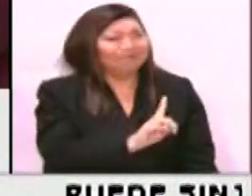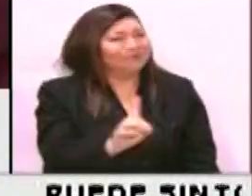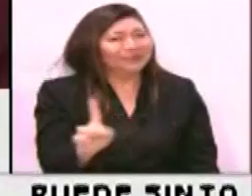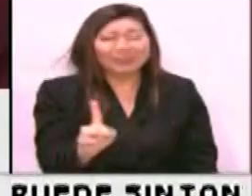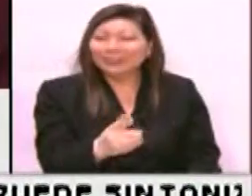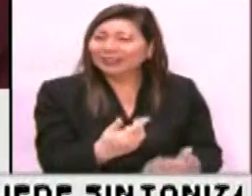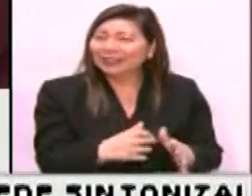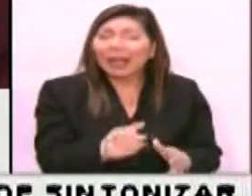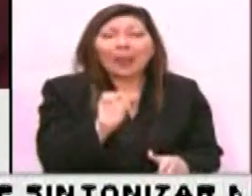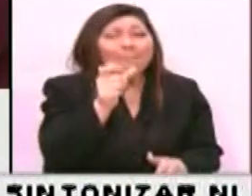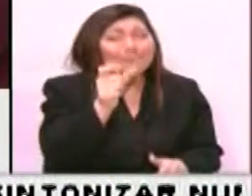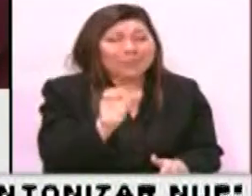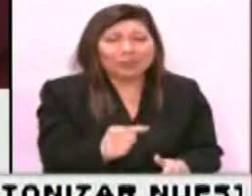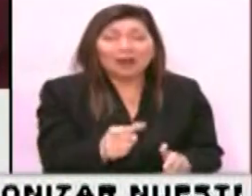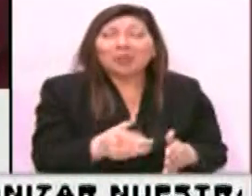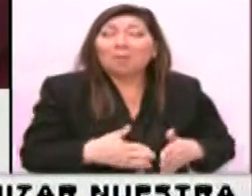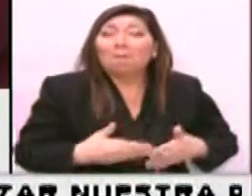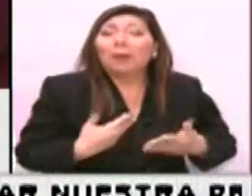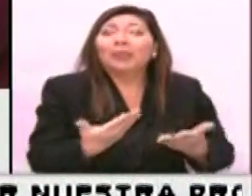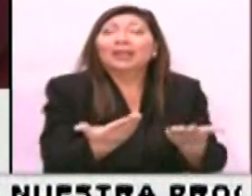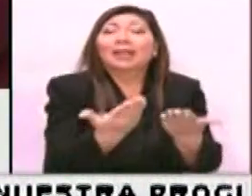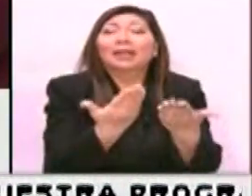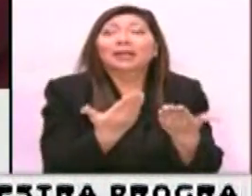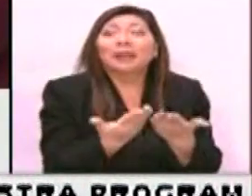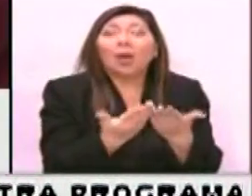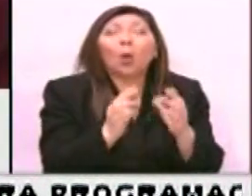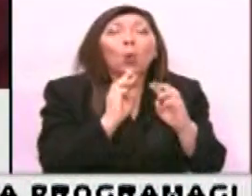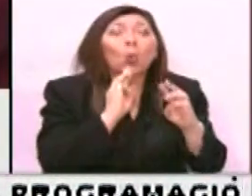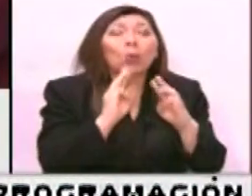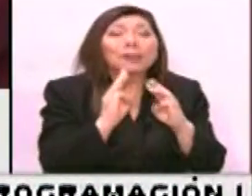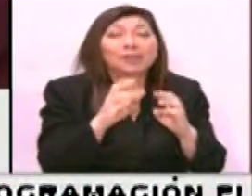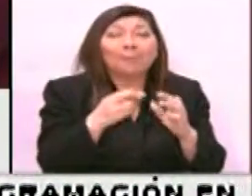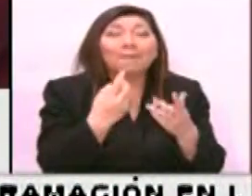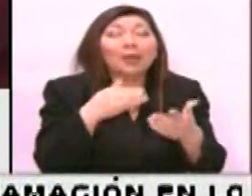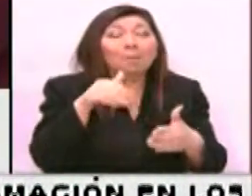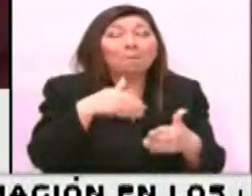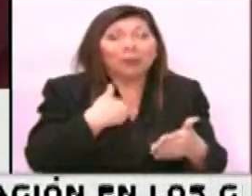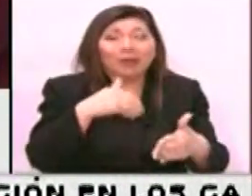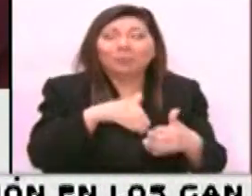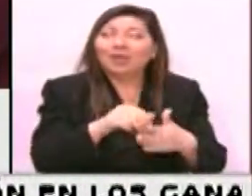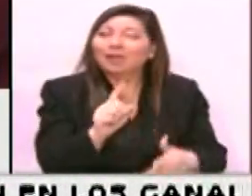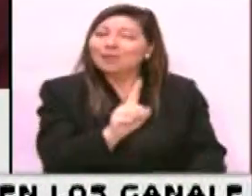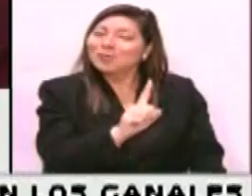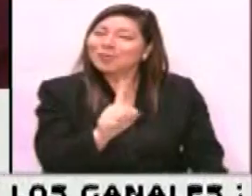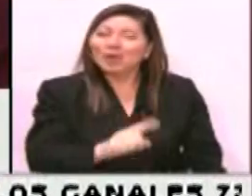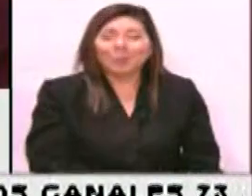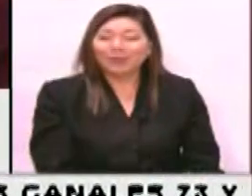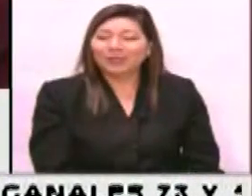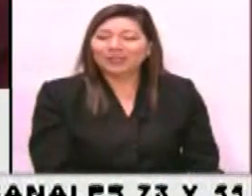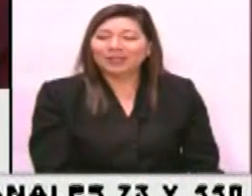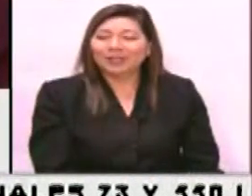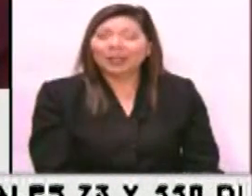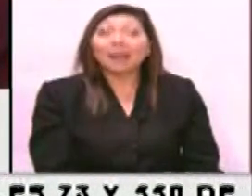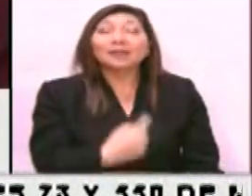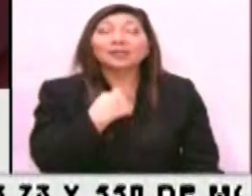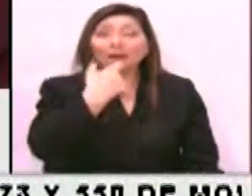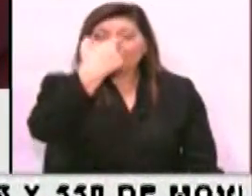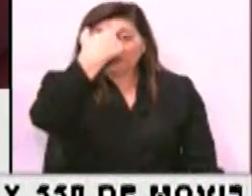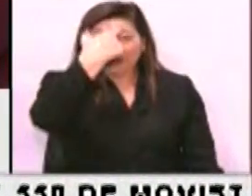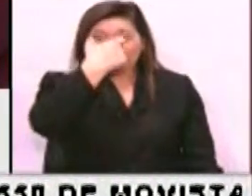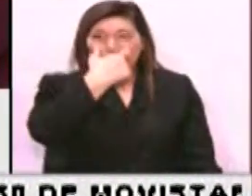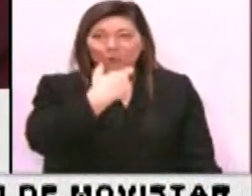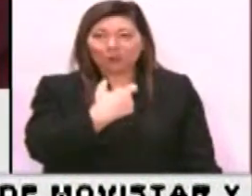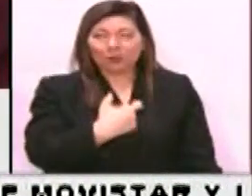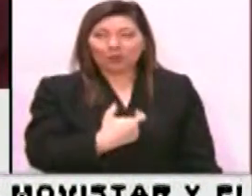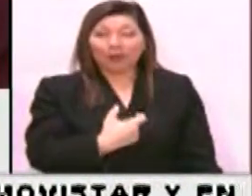es ya la persona que puede recibir por WhatsApp las instrucciones para votar, no. Es la persona